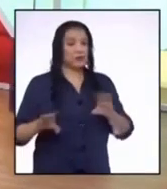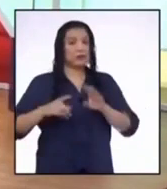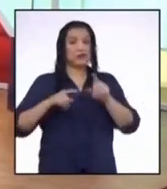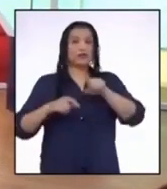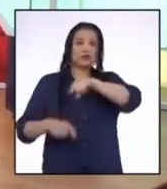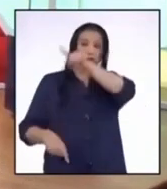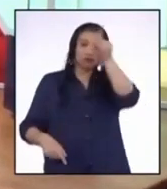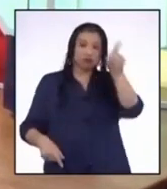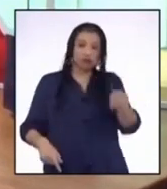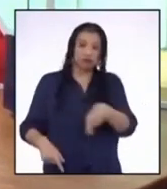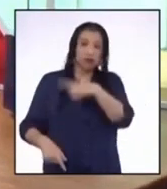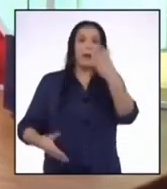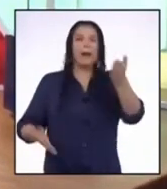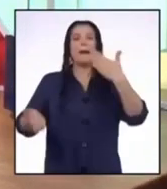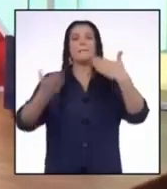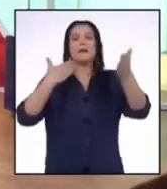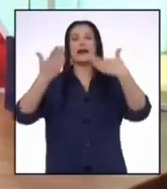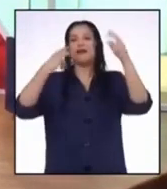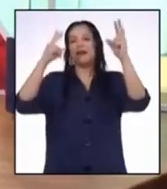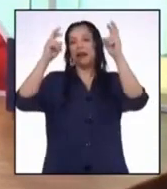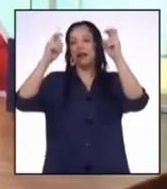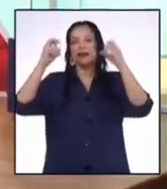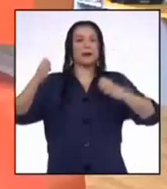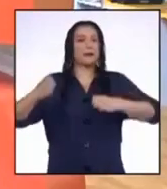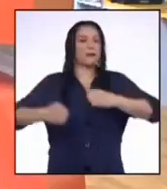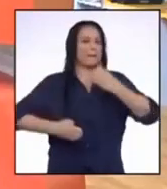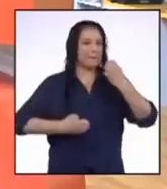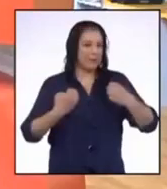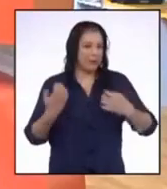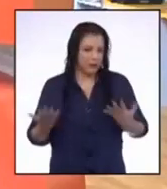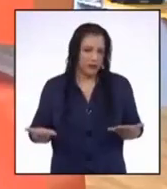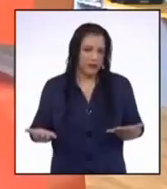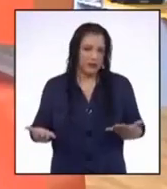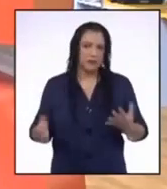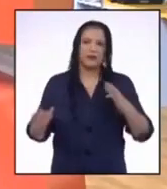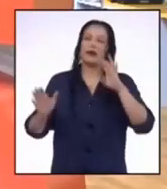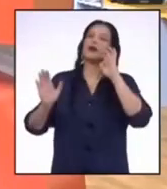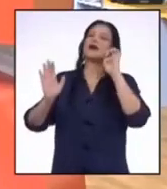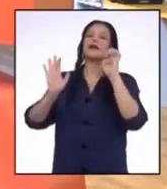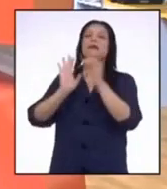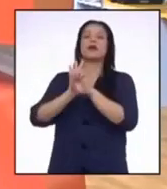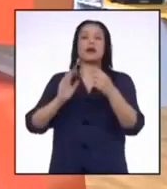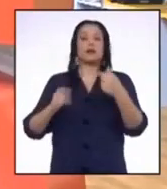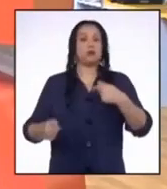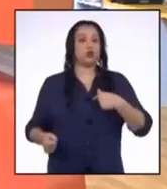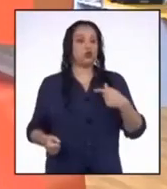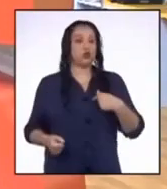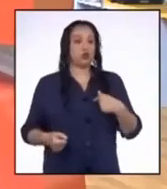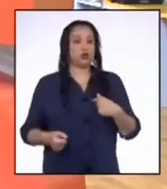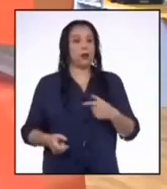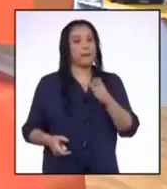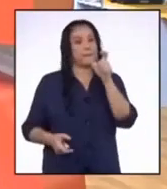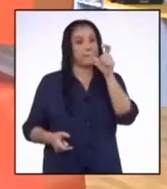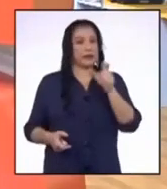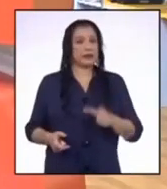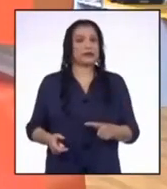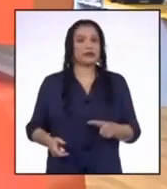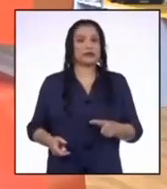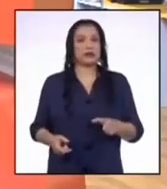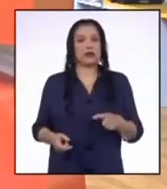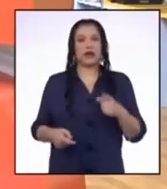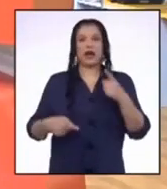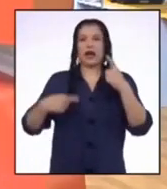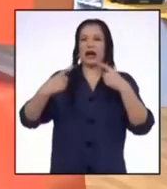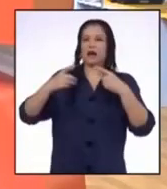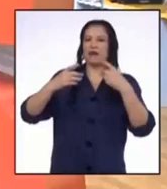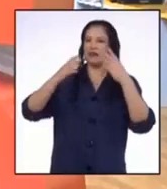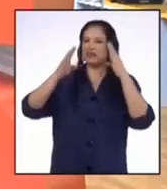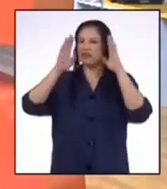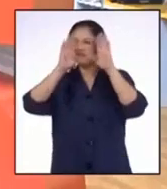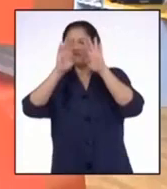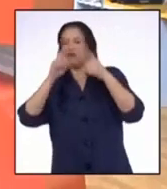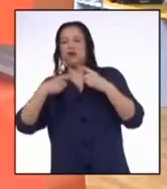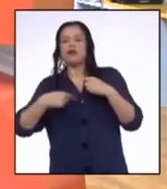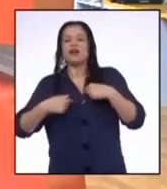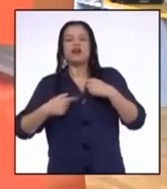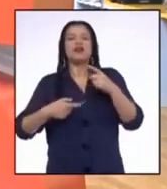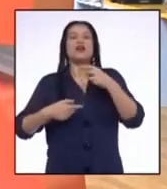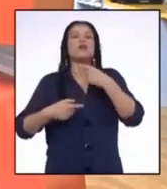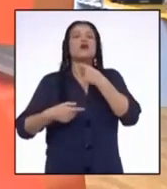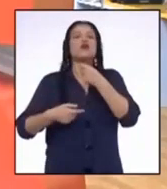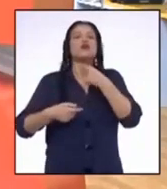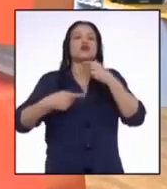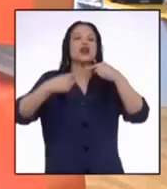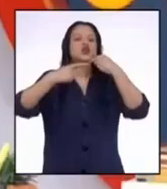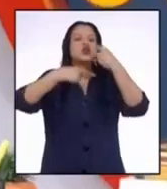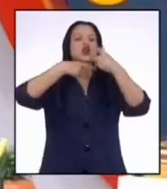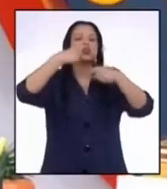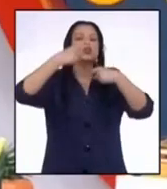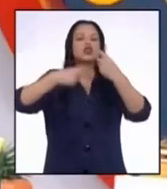para hablar sobre nuestras emociones. Por ejemplo, yo soy una persona un poco cerrada y no cuento mucho sobre lo que siento